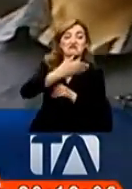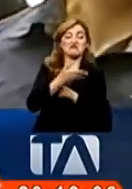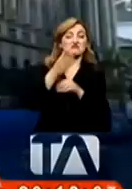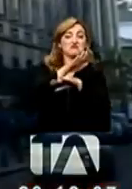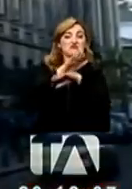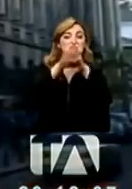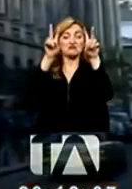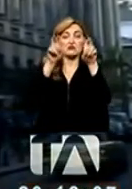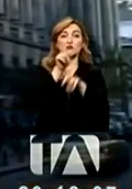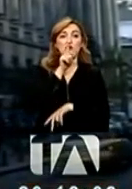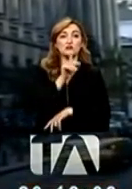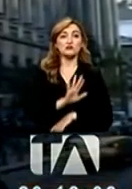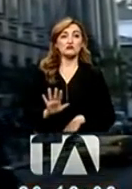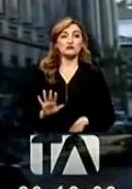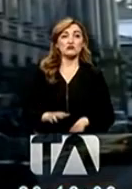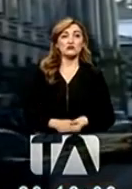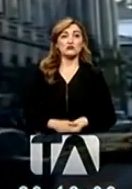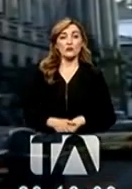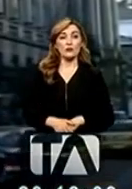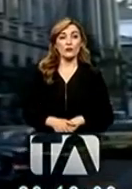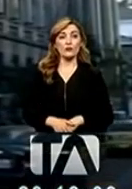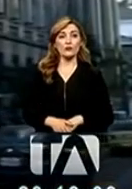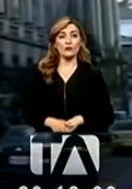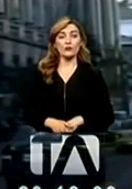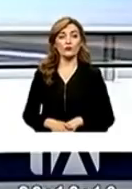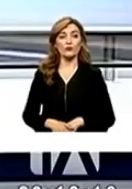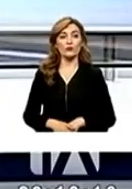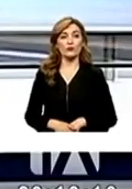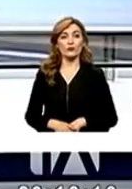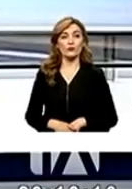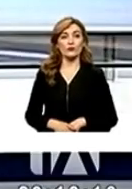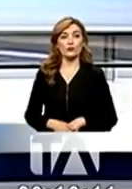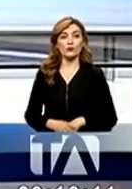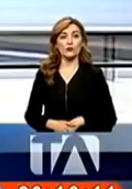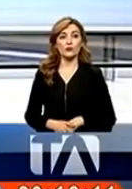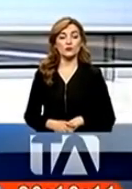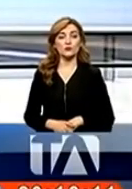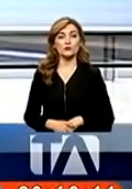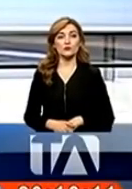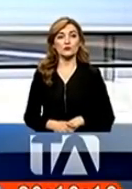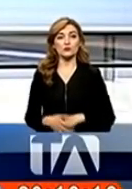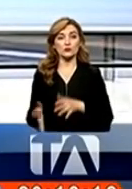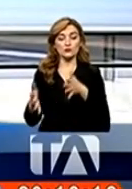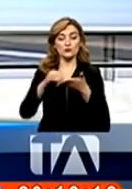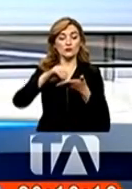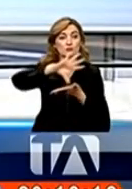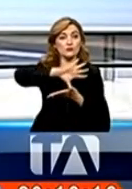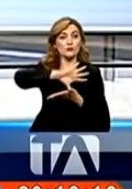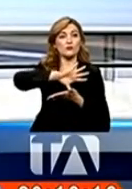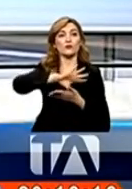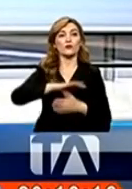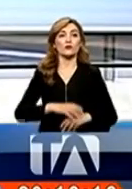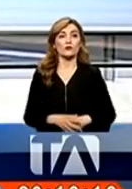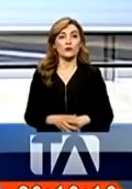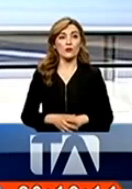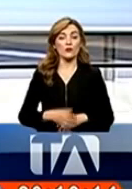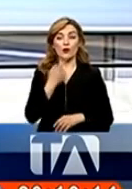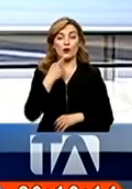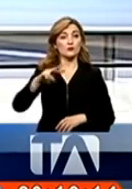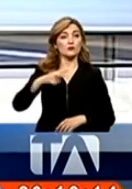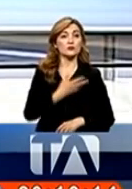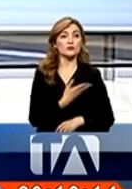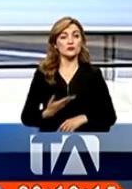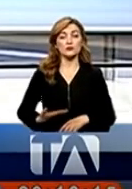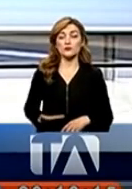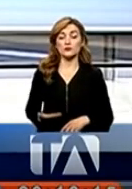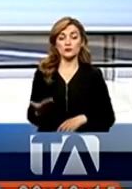este tema. Carlos Acoto, 24 horas. En la Asamblea Nacional consideran que la vicepresidenta